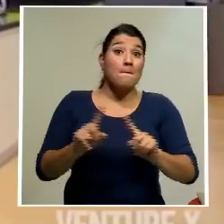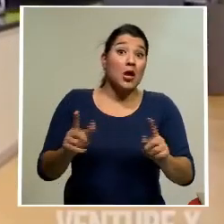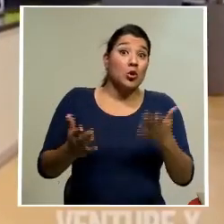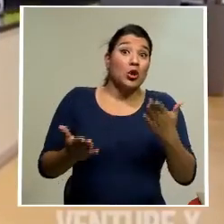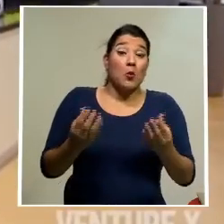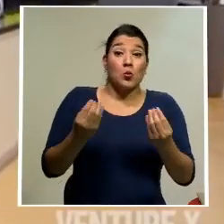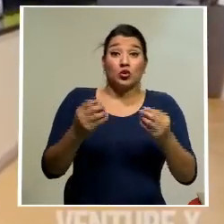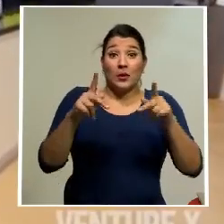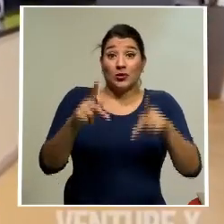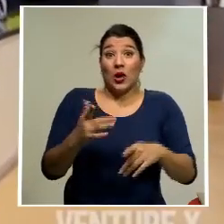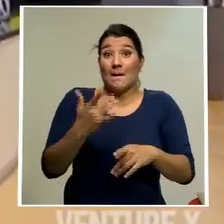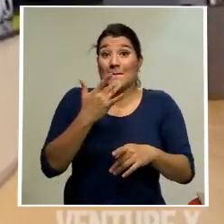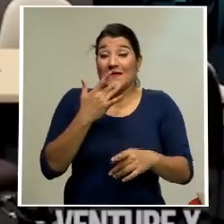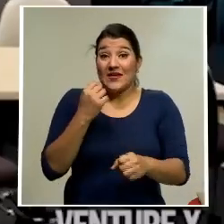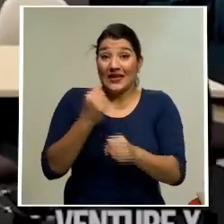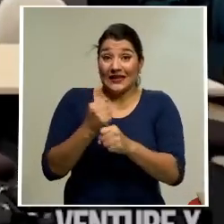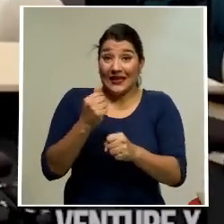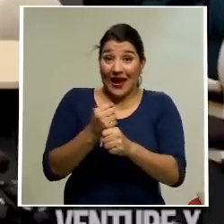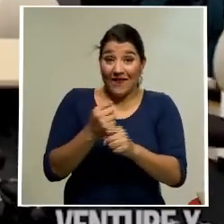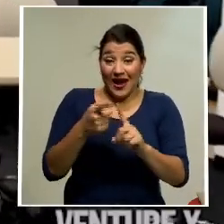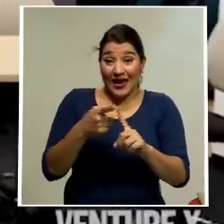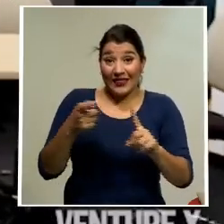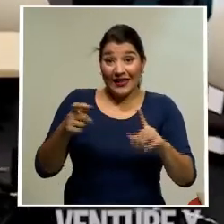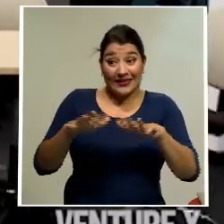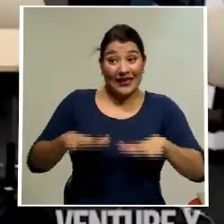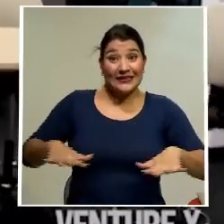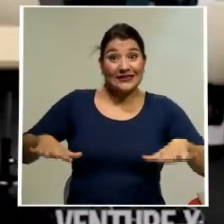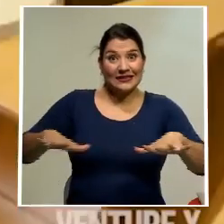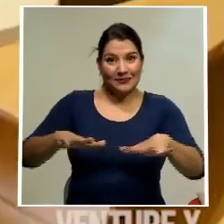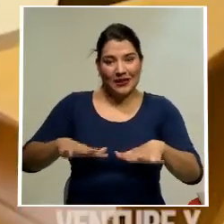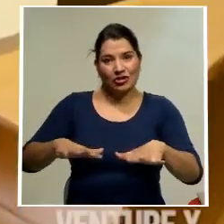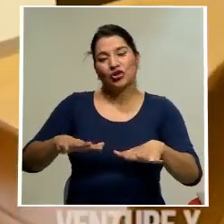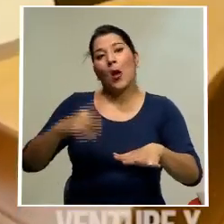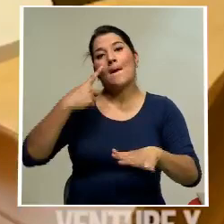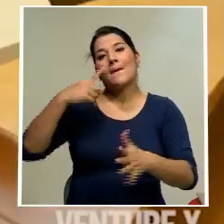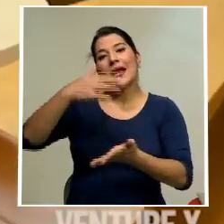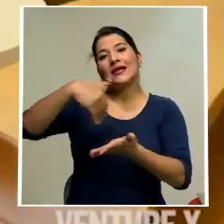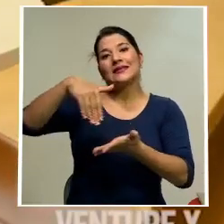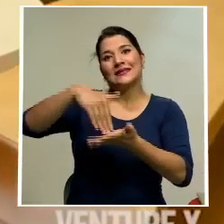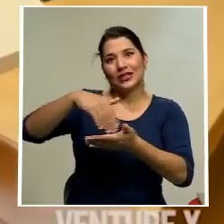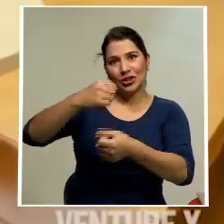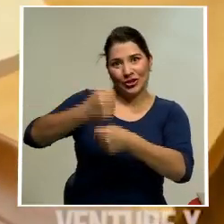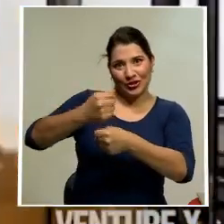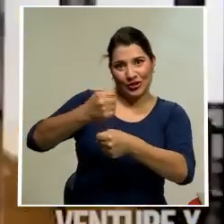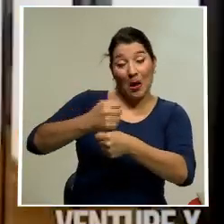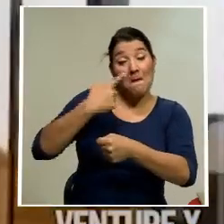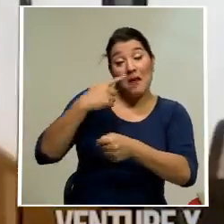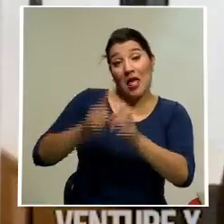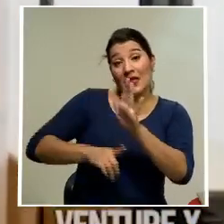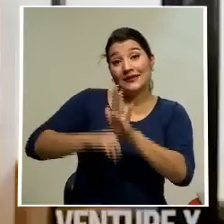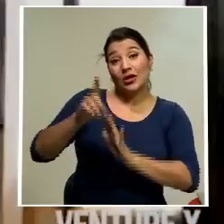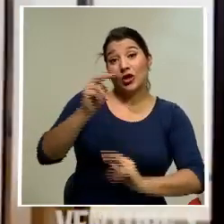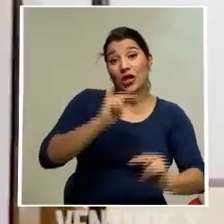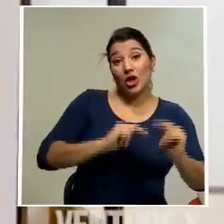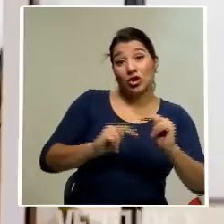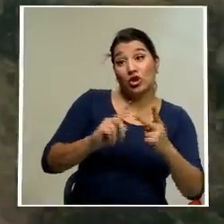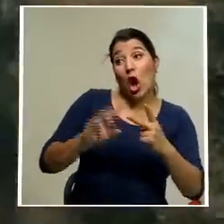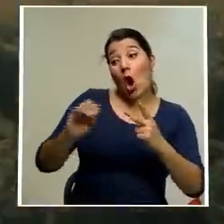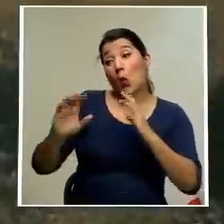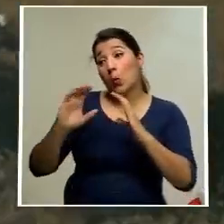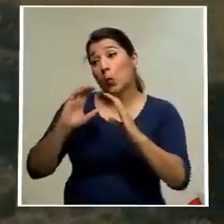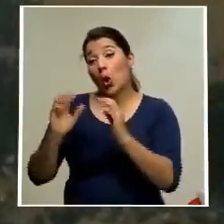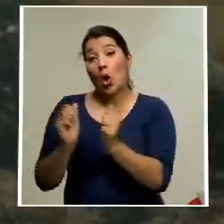la ruta del trabajo colaborativo en espacios de coworking como opción para hacer crecer su negocio o interactuar con